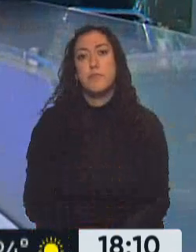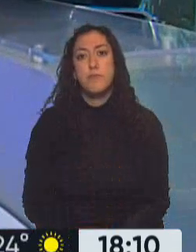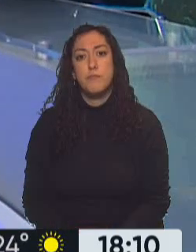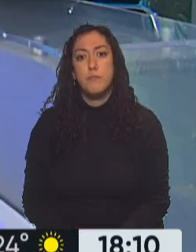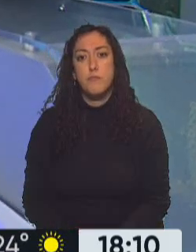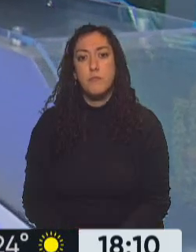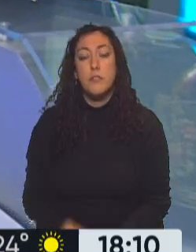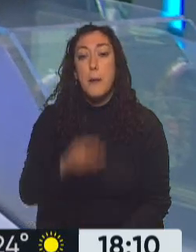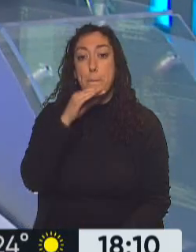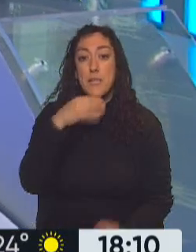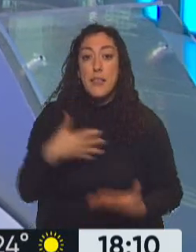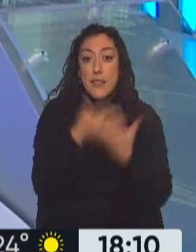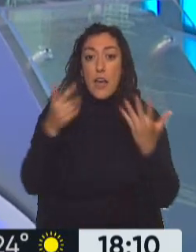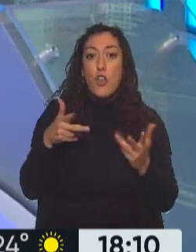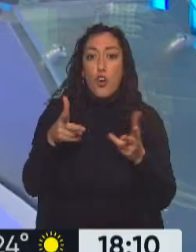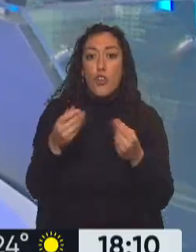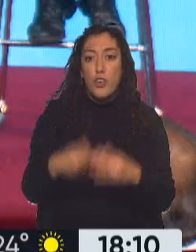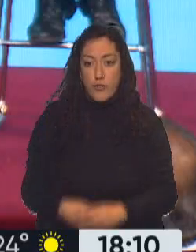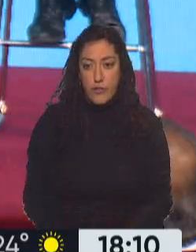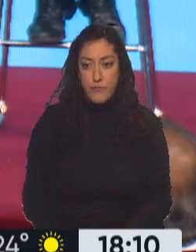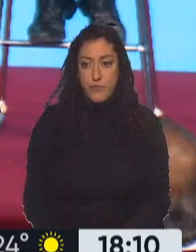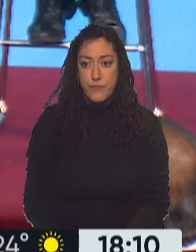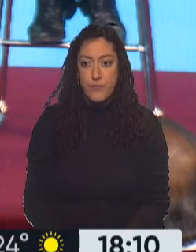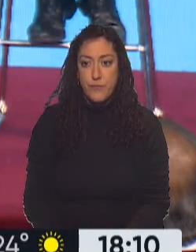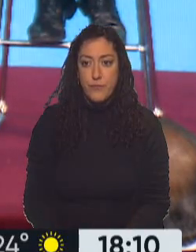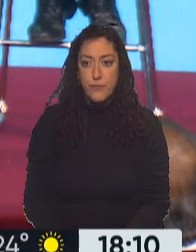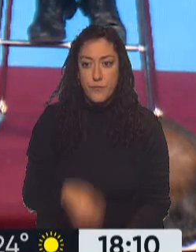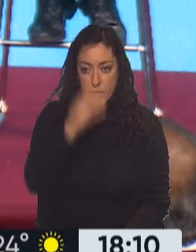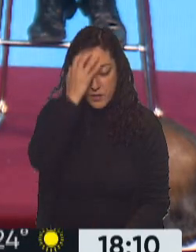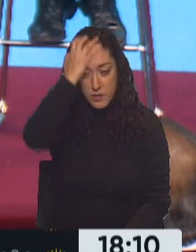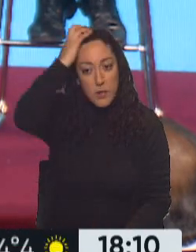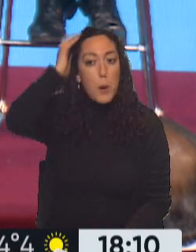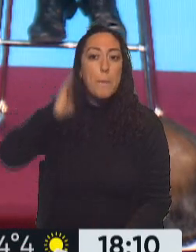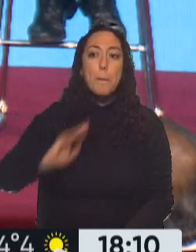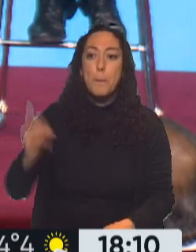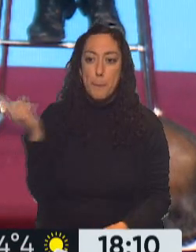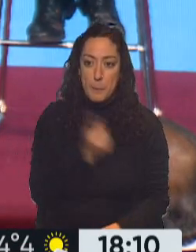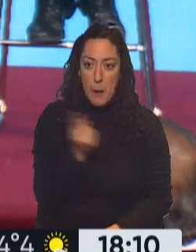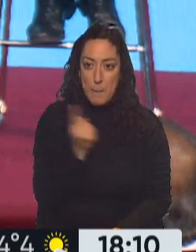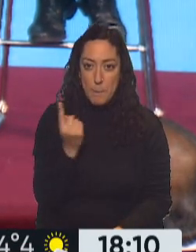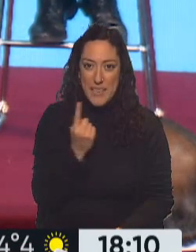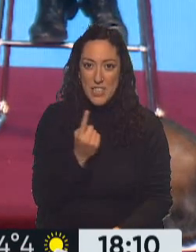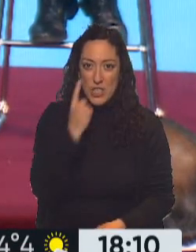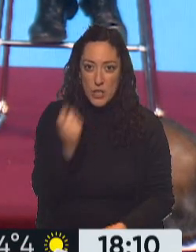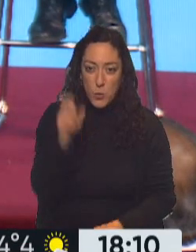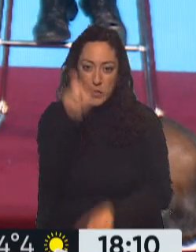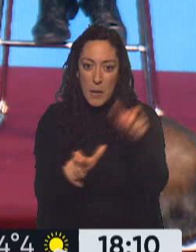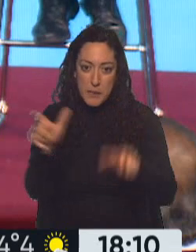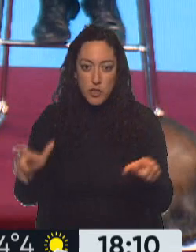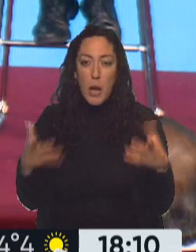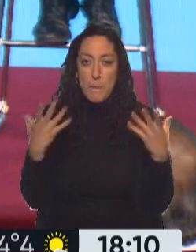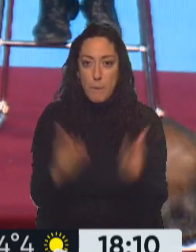dijo hoy Sergio Massa. A ver. Cuando vieron que abrazamos a la gente para